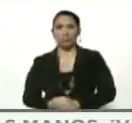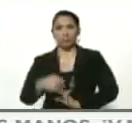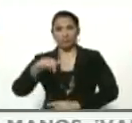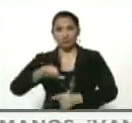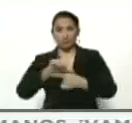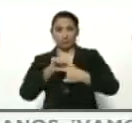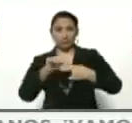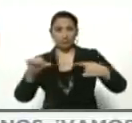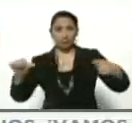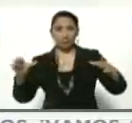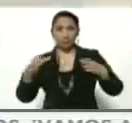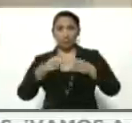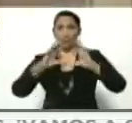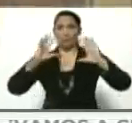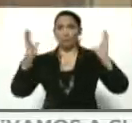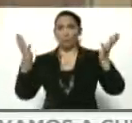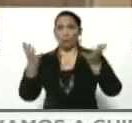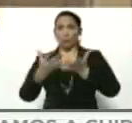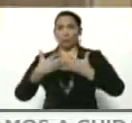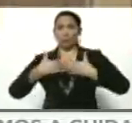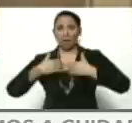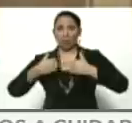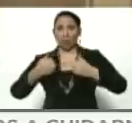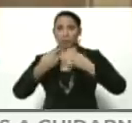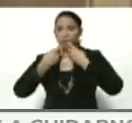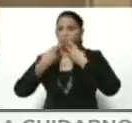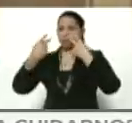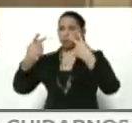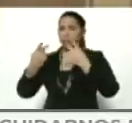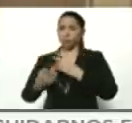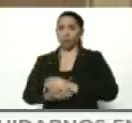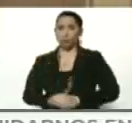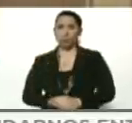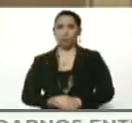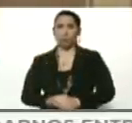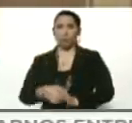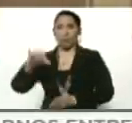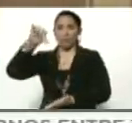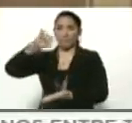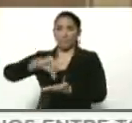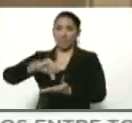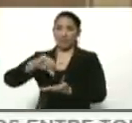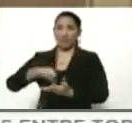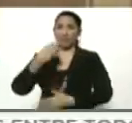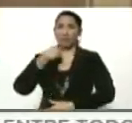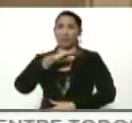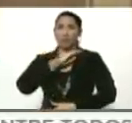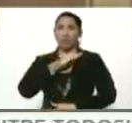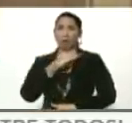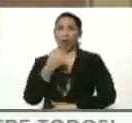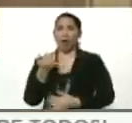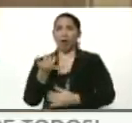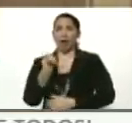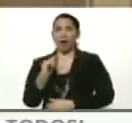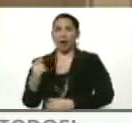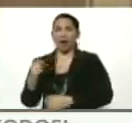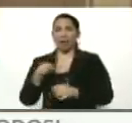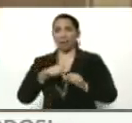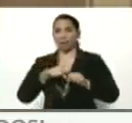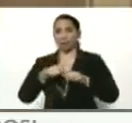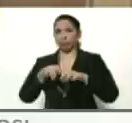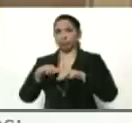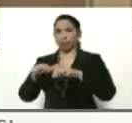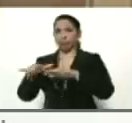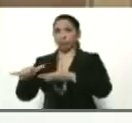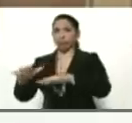la Organización Mundial de la Salud declaró que el epicentro de la pandemia se está trasladando a